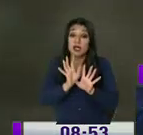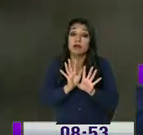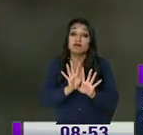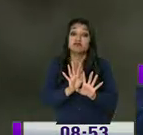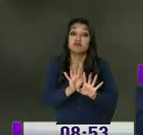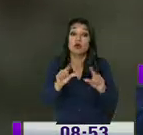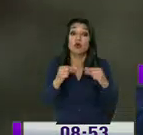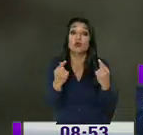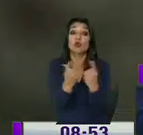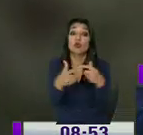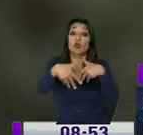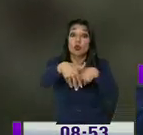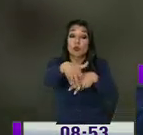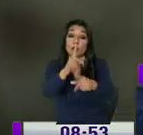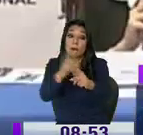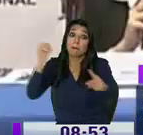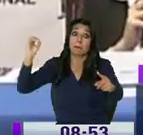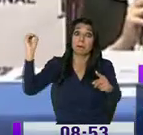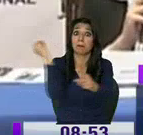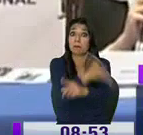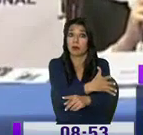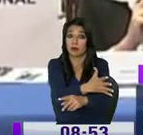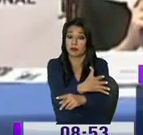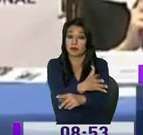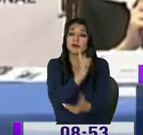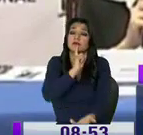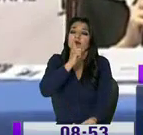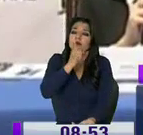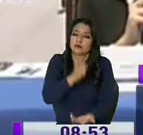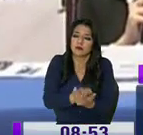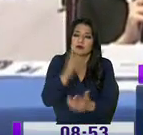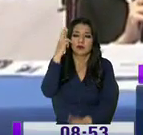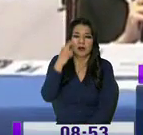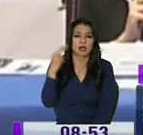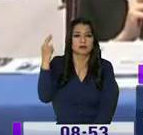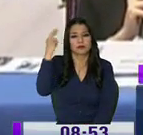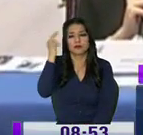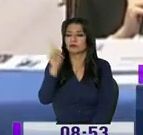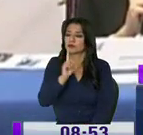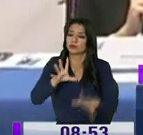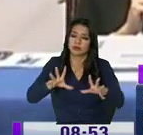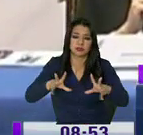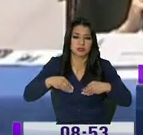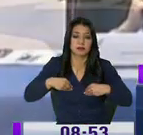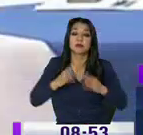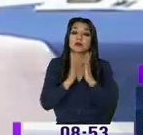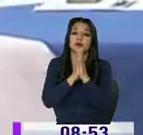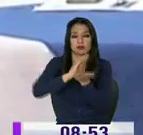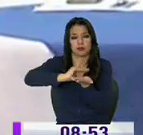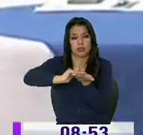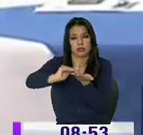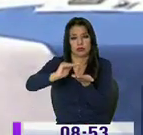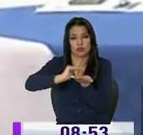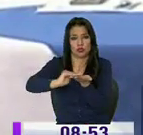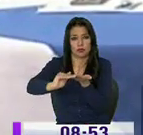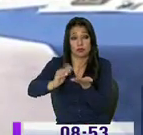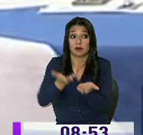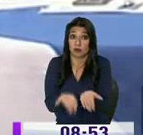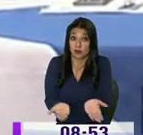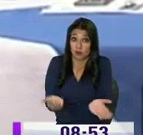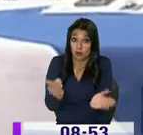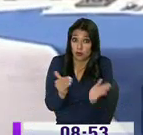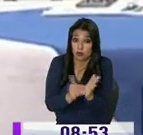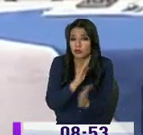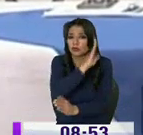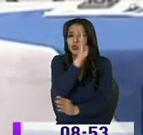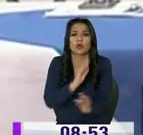de un grupo de manifestantes. Pero de ninguna manera esto es admisible. Me disculpo, esto no puede suceder, no va